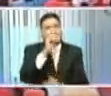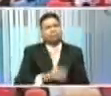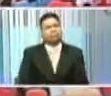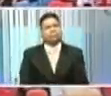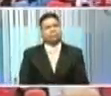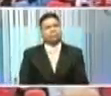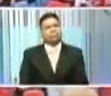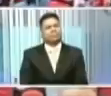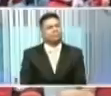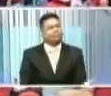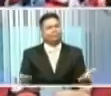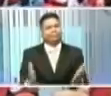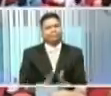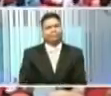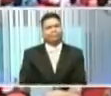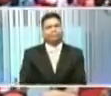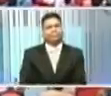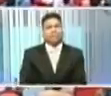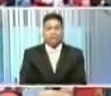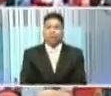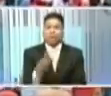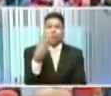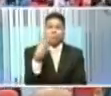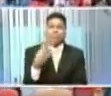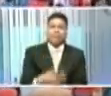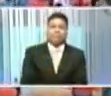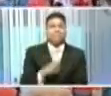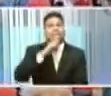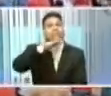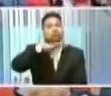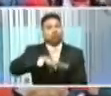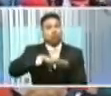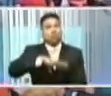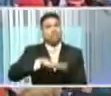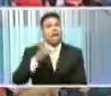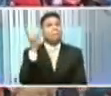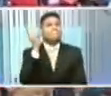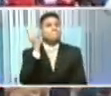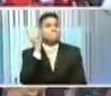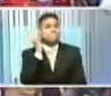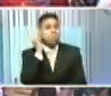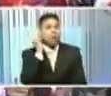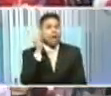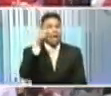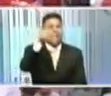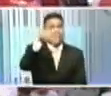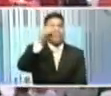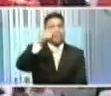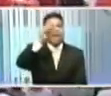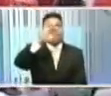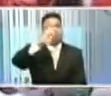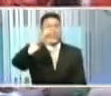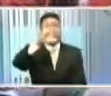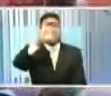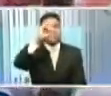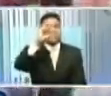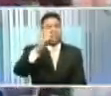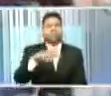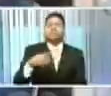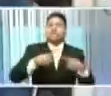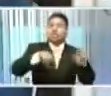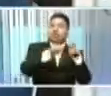Fíjense ustedes, la historia de Patricia es igual que la de José